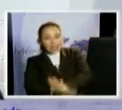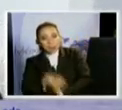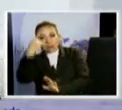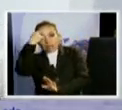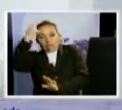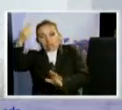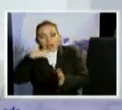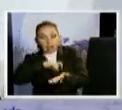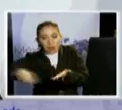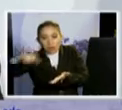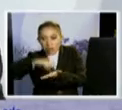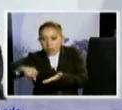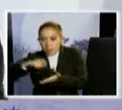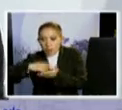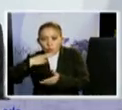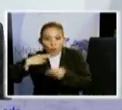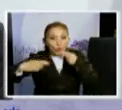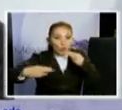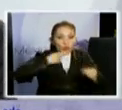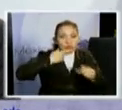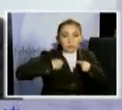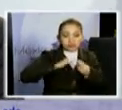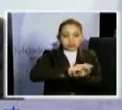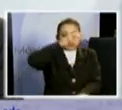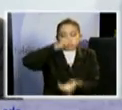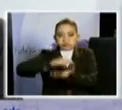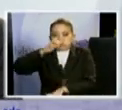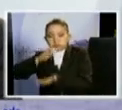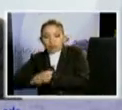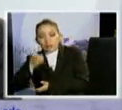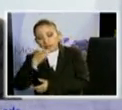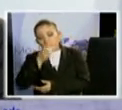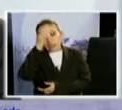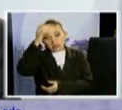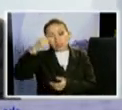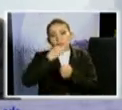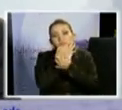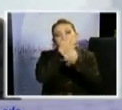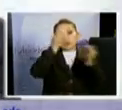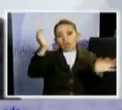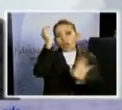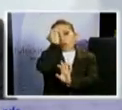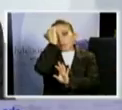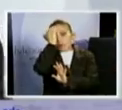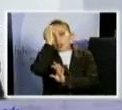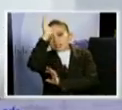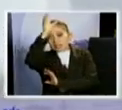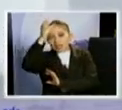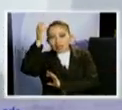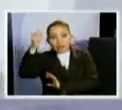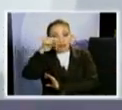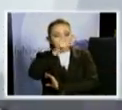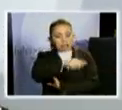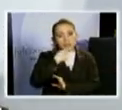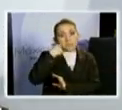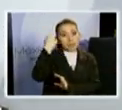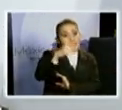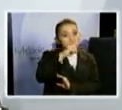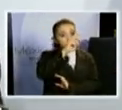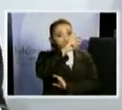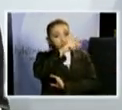de consumo de la sociedad en el largo plazo, y es por medio de la ciencia y la difusión del conocimiento científico, que es un mandato de la